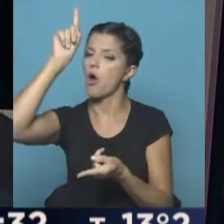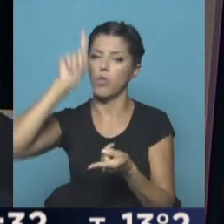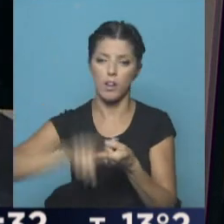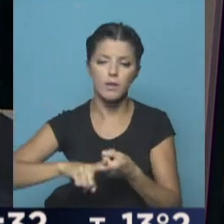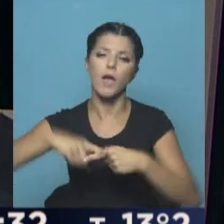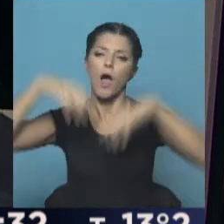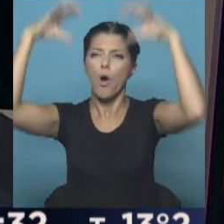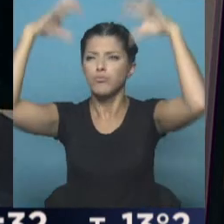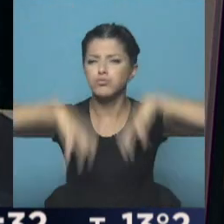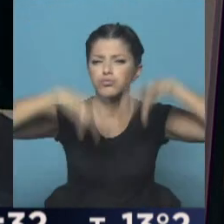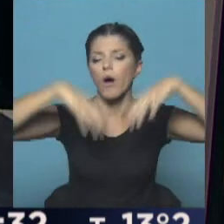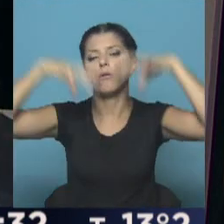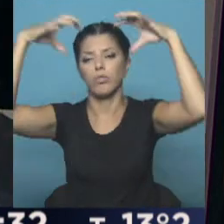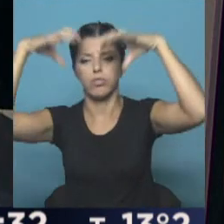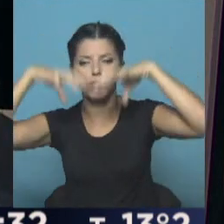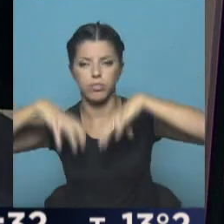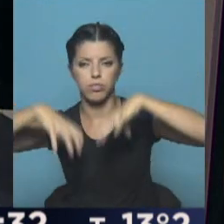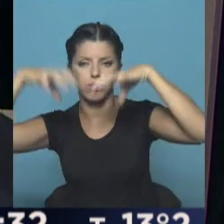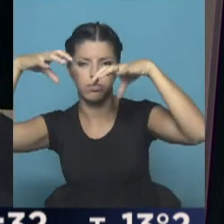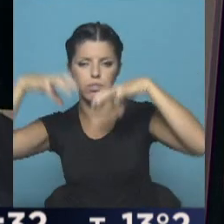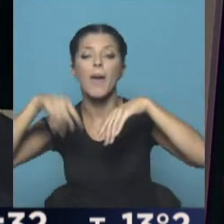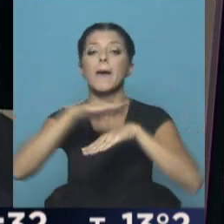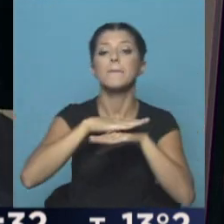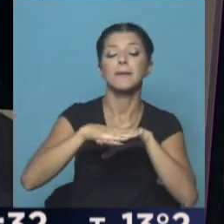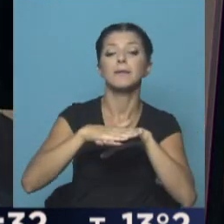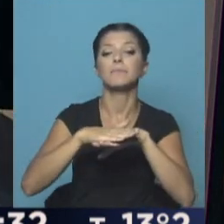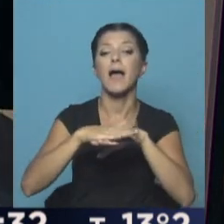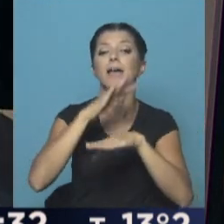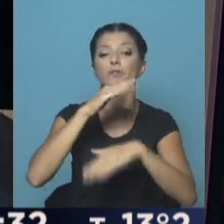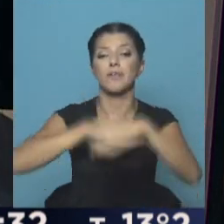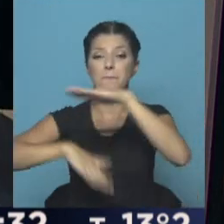lluvias y lloviznas intermitentes, con 14 grados de mínima y 16 grados de temperatura máxima.